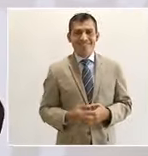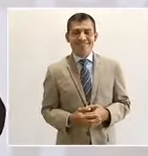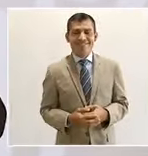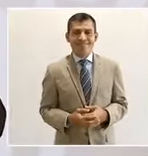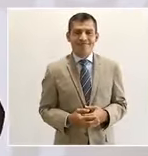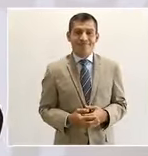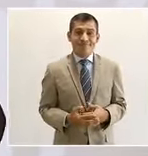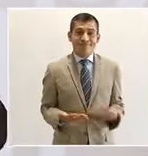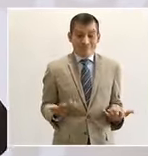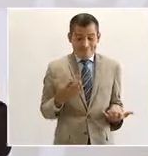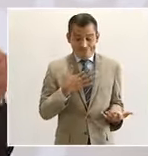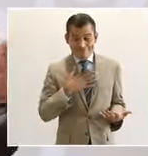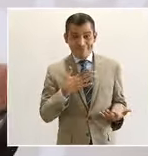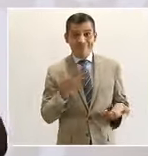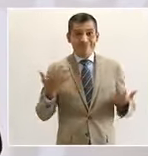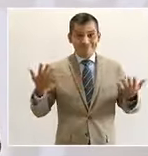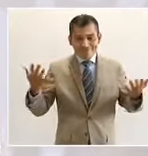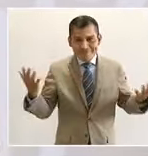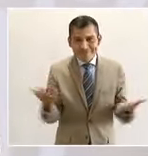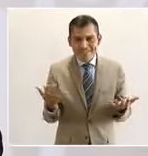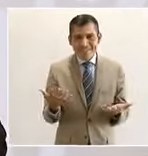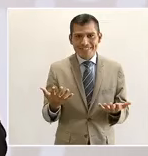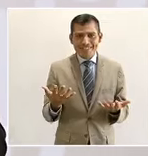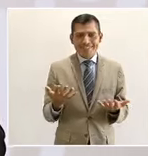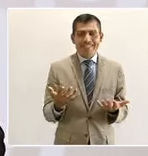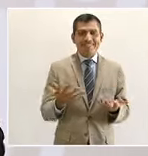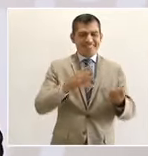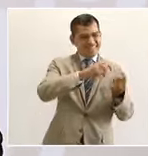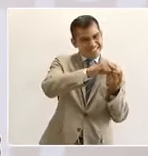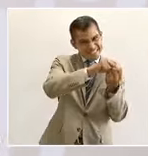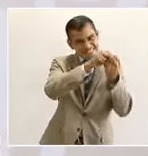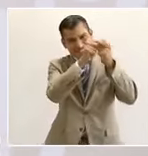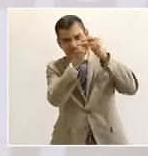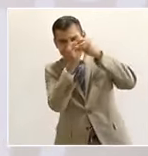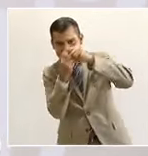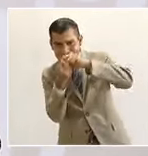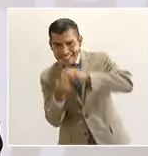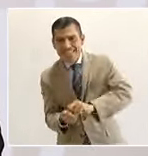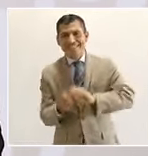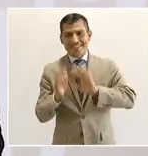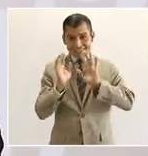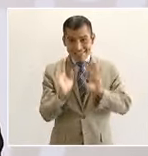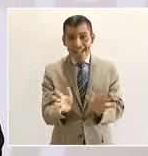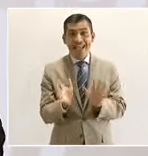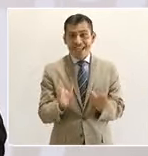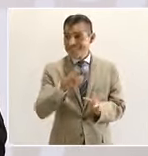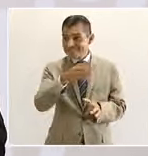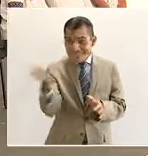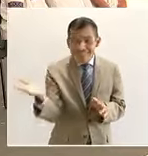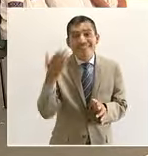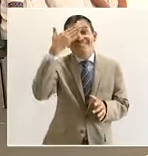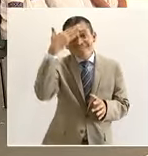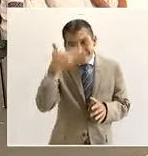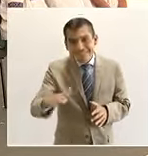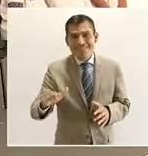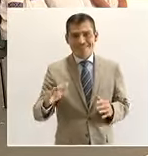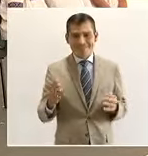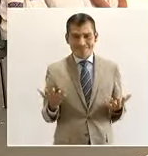llevando a cabo una transformación ya ustedes saben Aunque